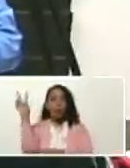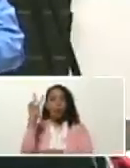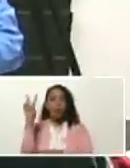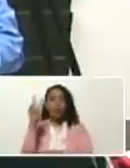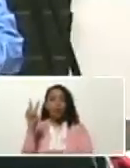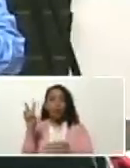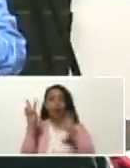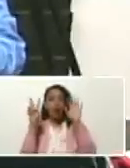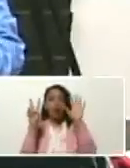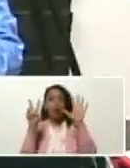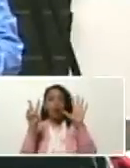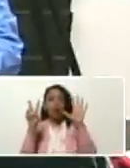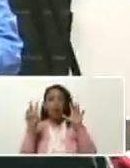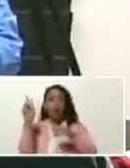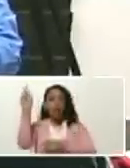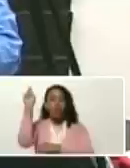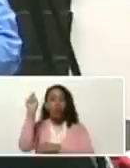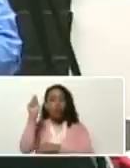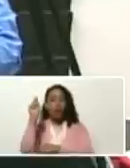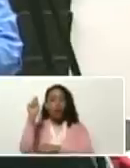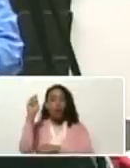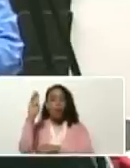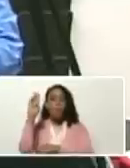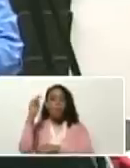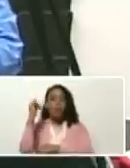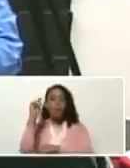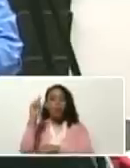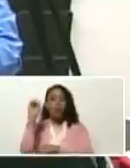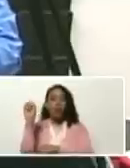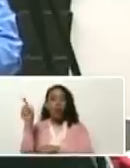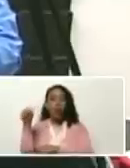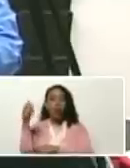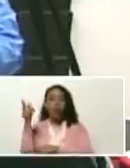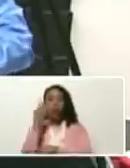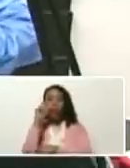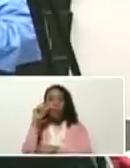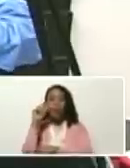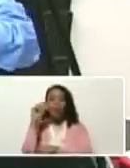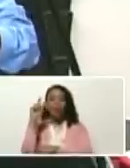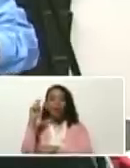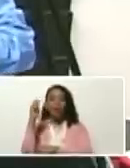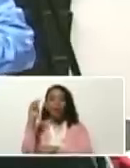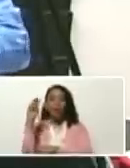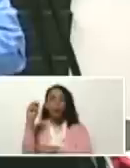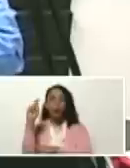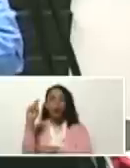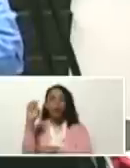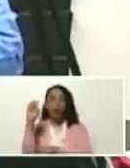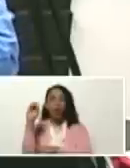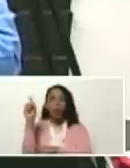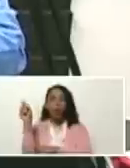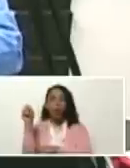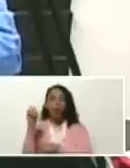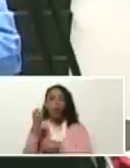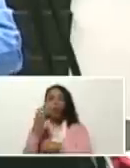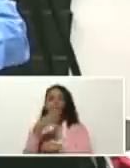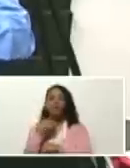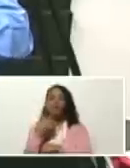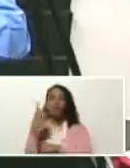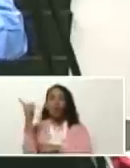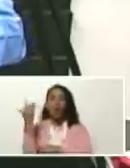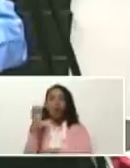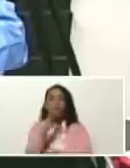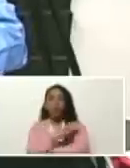ahí está el diputado Brito el diputado Timoteo Zambrano bueno Cuántos voceros de la oposición ellos